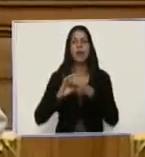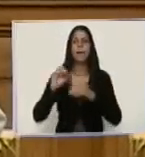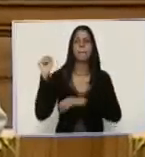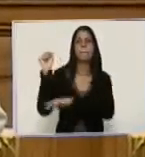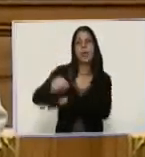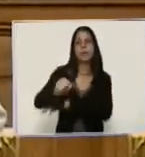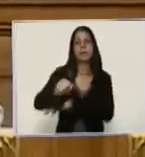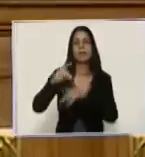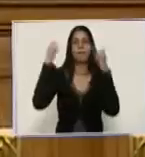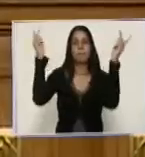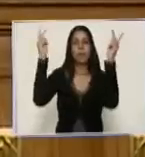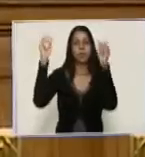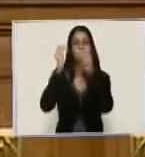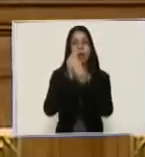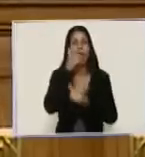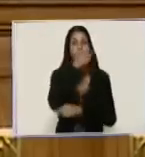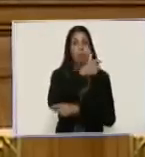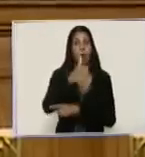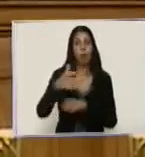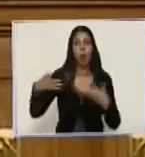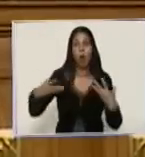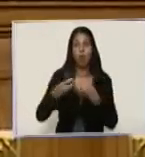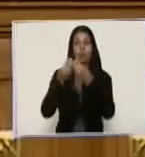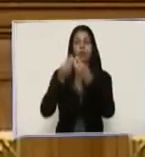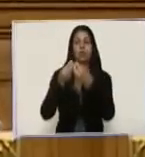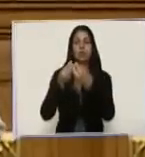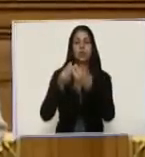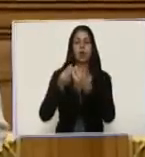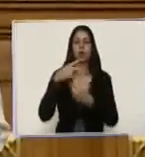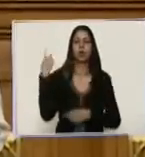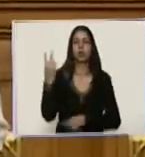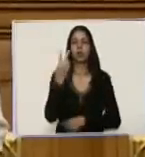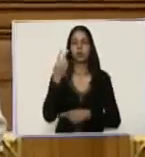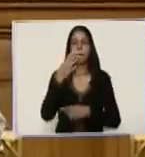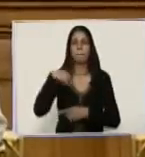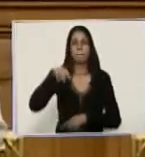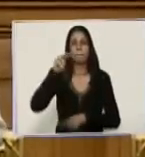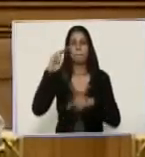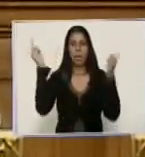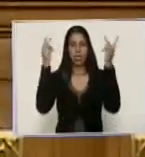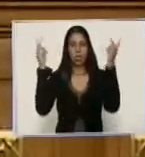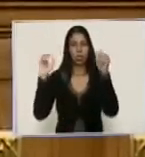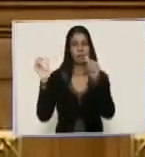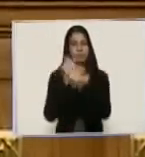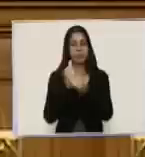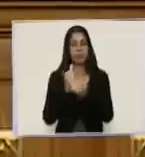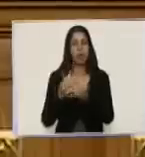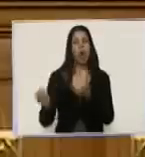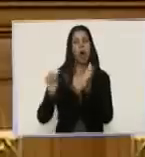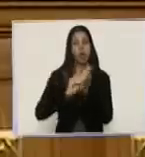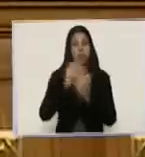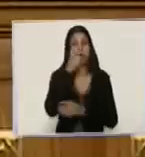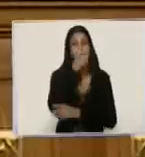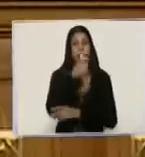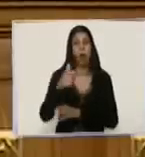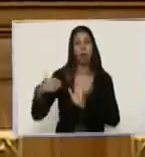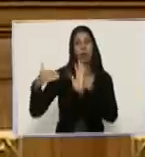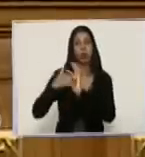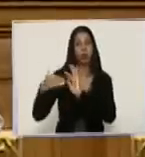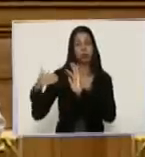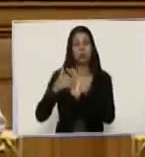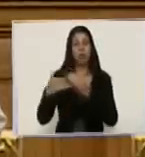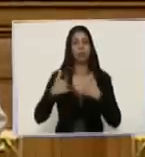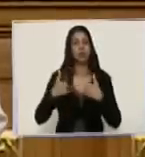Solo junto al pueblo vamos a salir de estas grandes batallas. Hoy otra vez nuestro pueblo ha sido atacado.